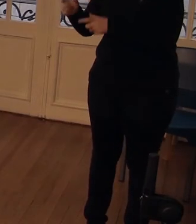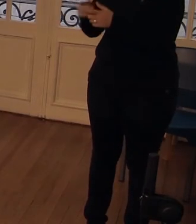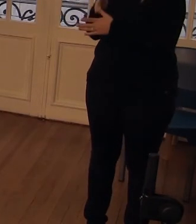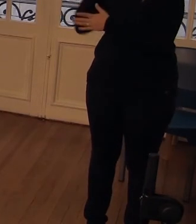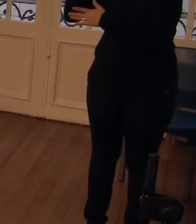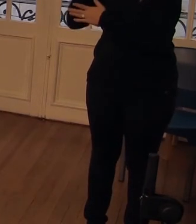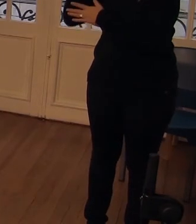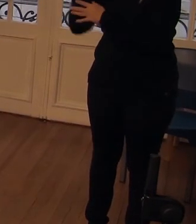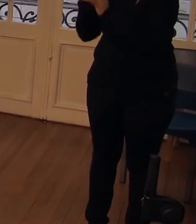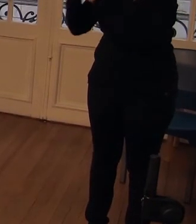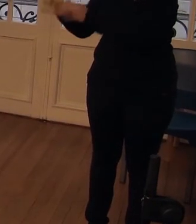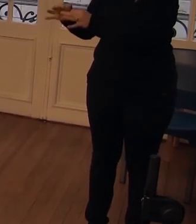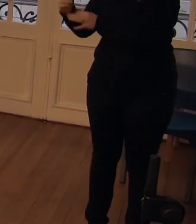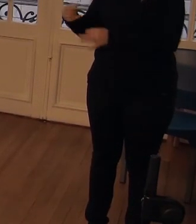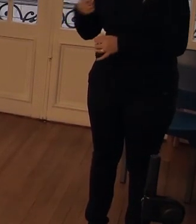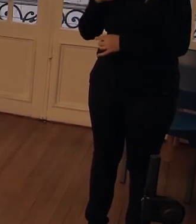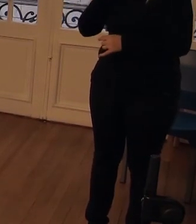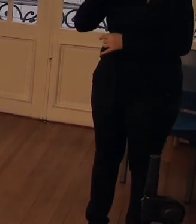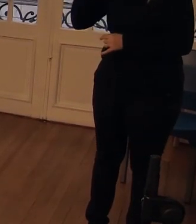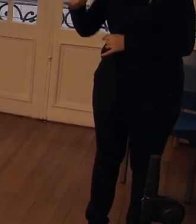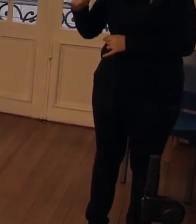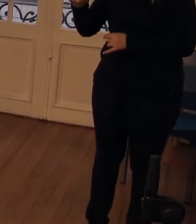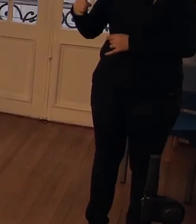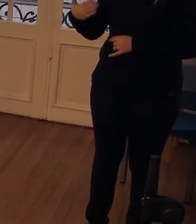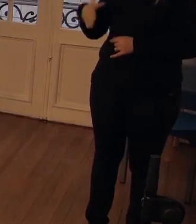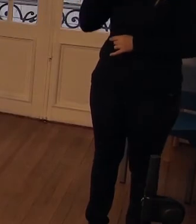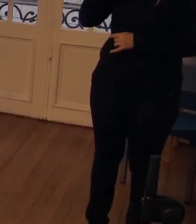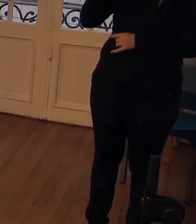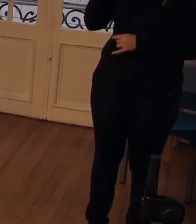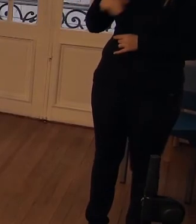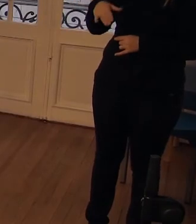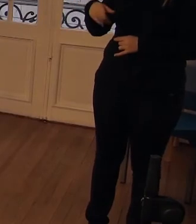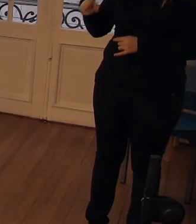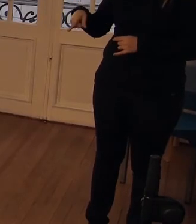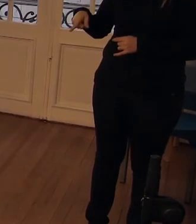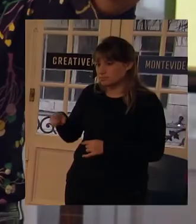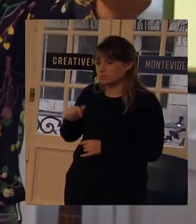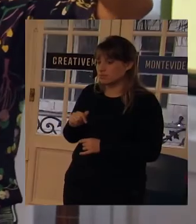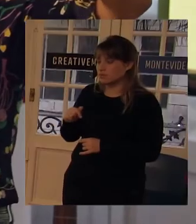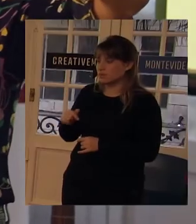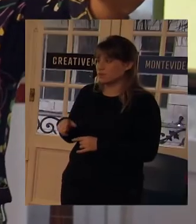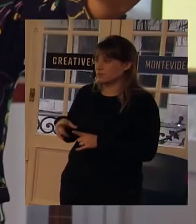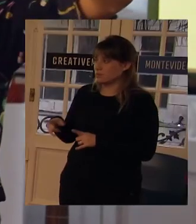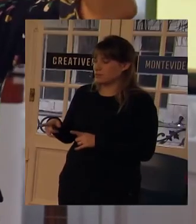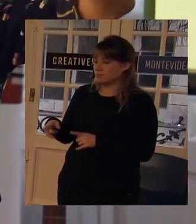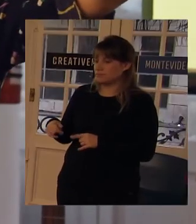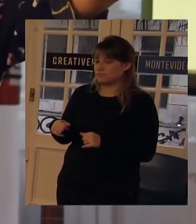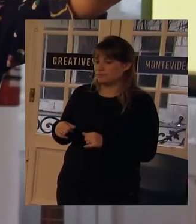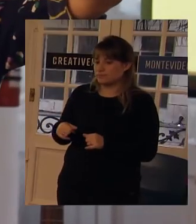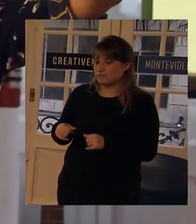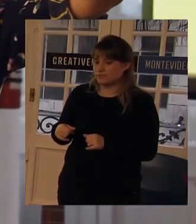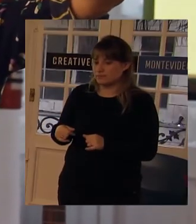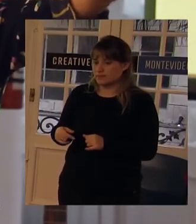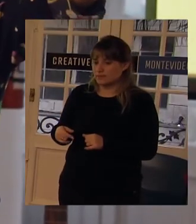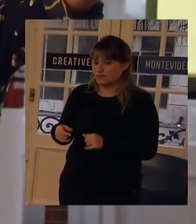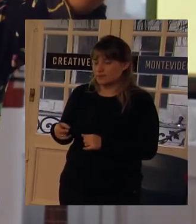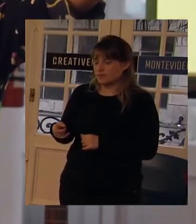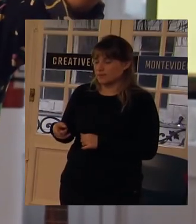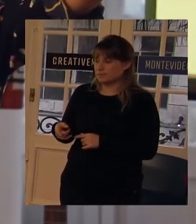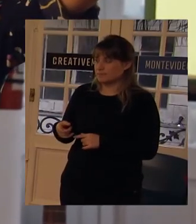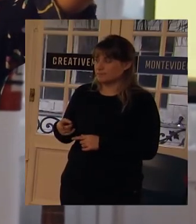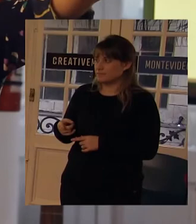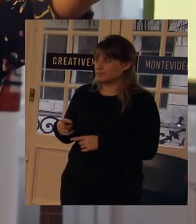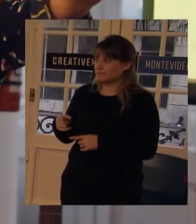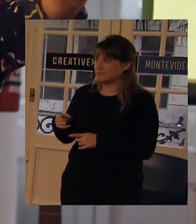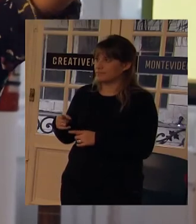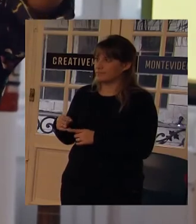Después, una vez que entendemos todo eso, empezamos a definir, bueno, cómo que entendimos la necesidad, por ejemplo, ir